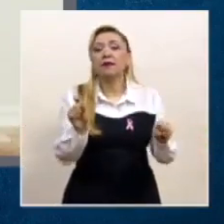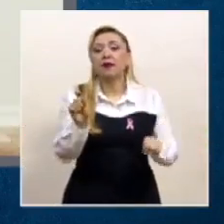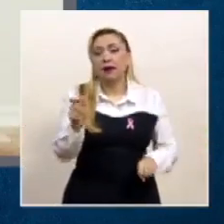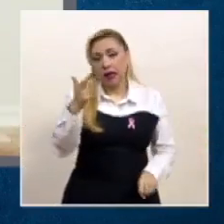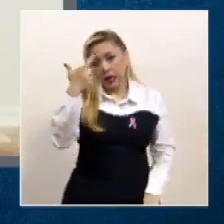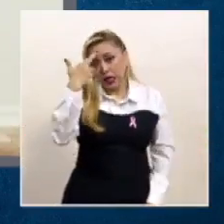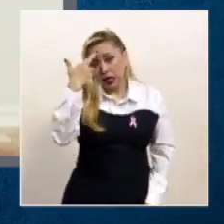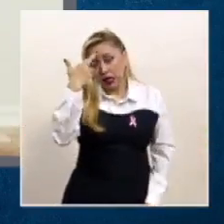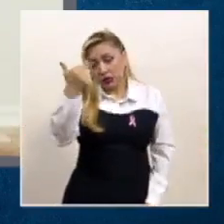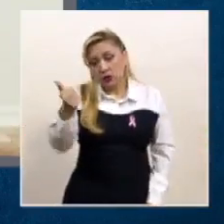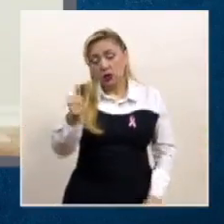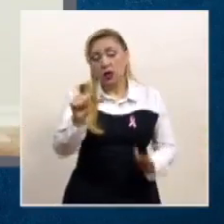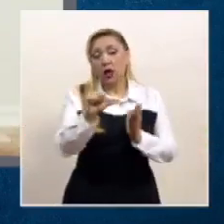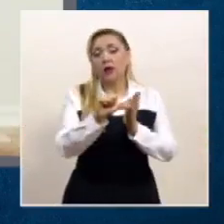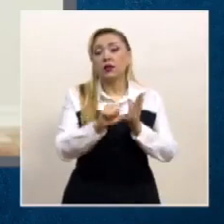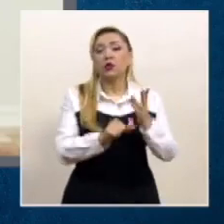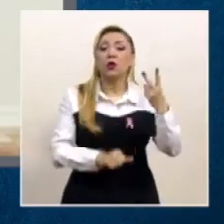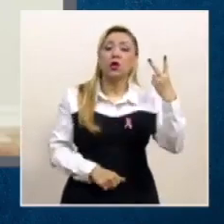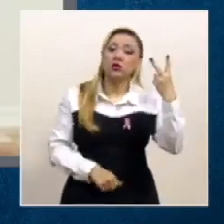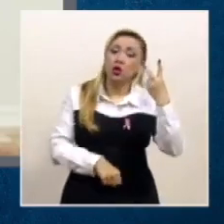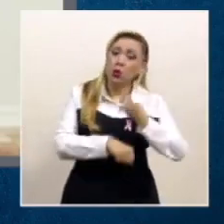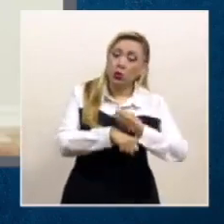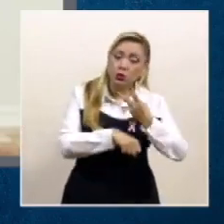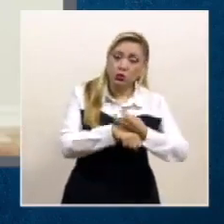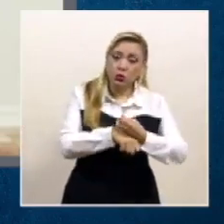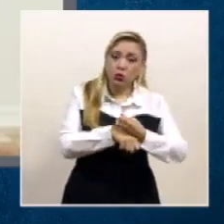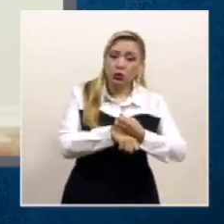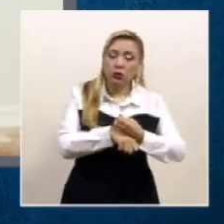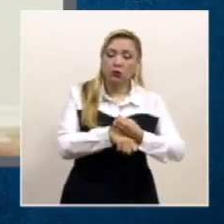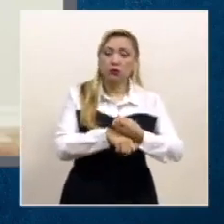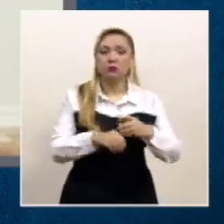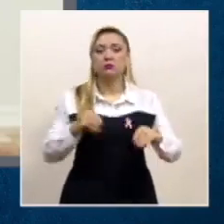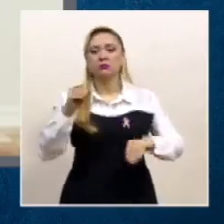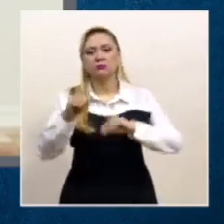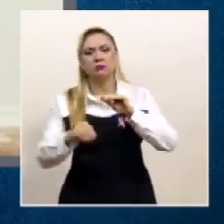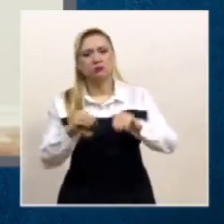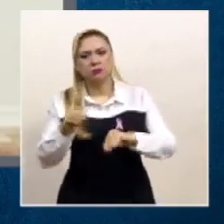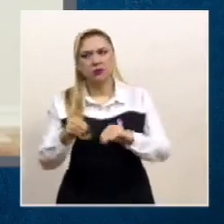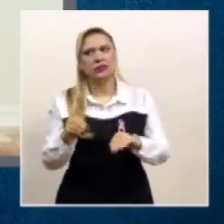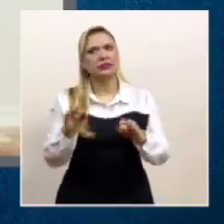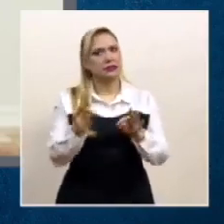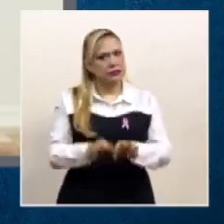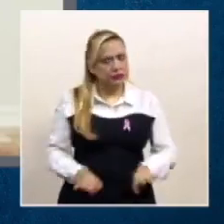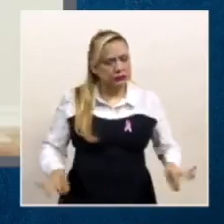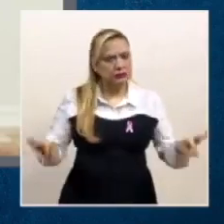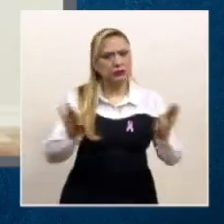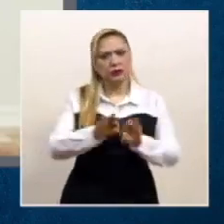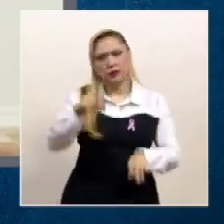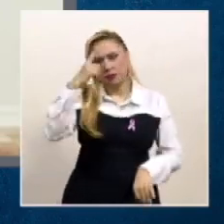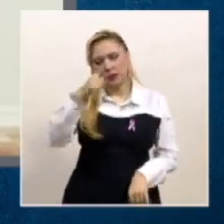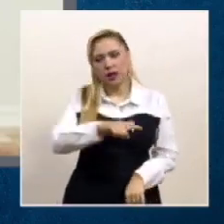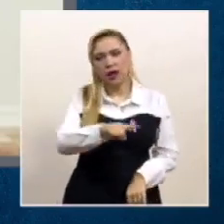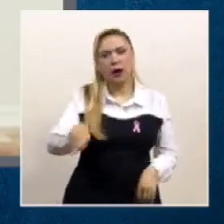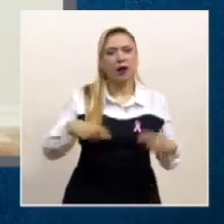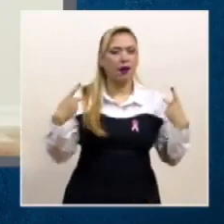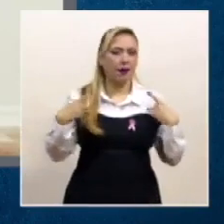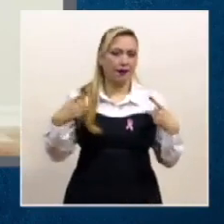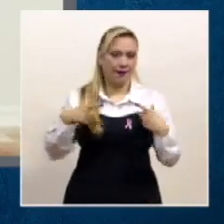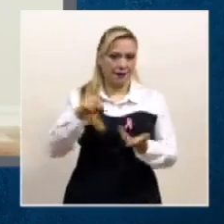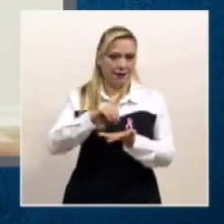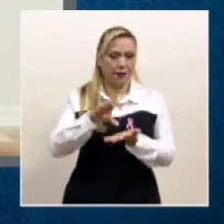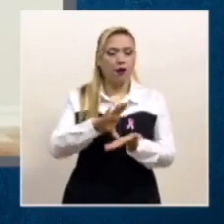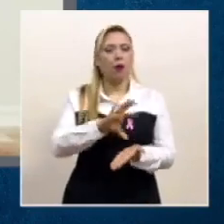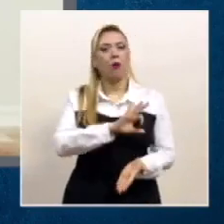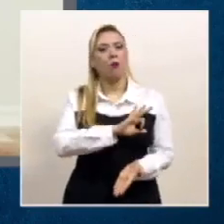las del artículo 2. Los ajustes del procedimiento son indispensables para que las personas con discapacidad